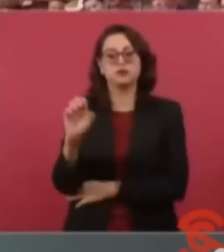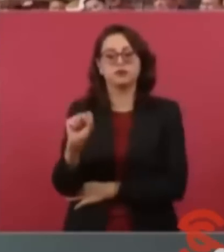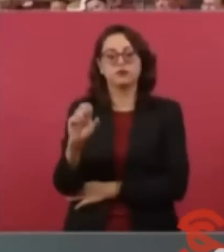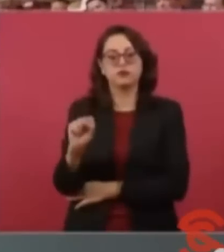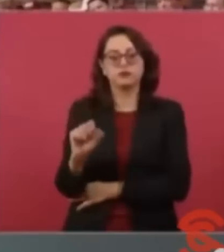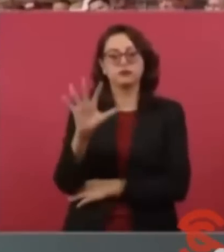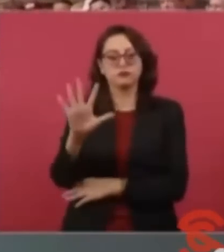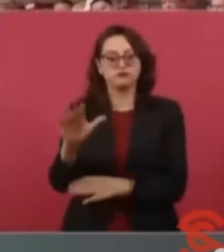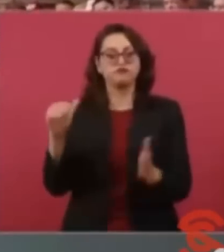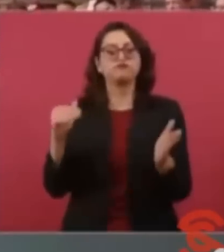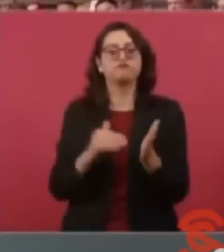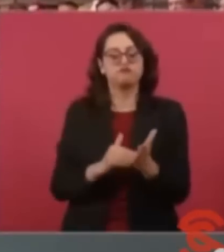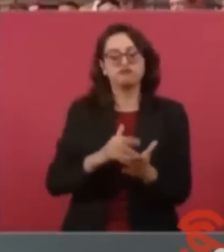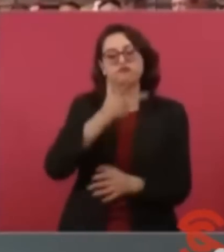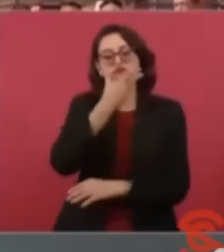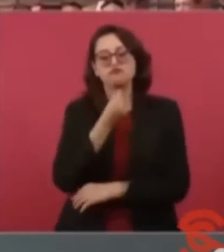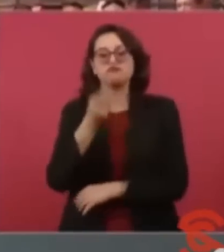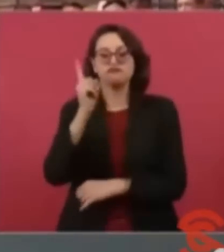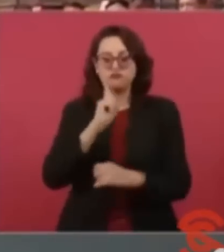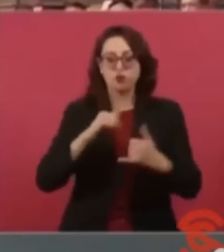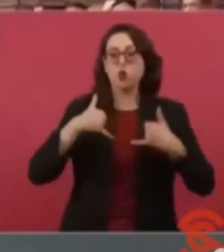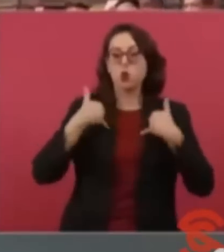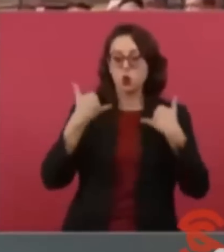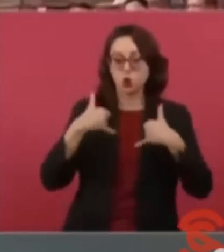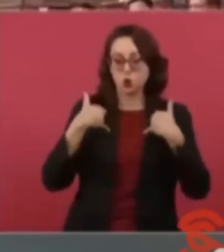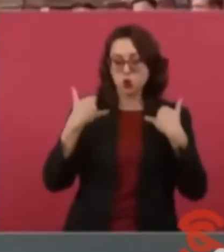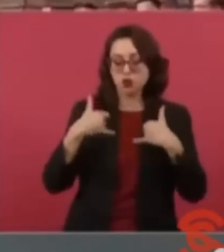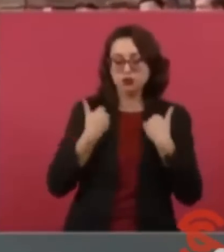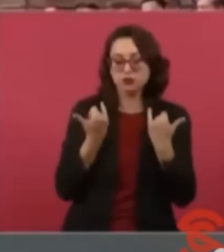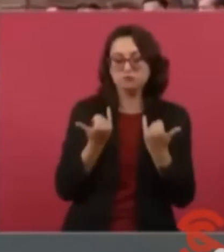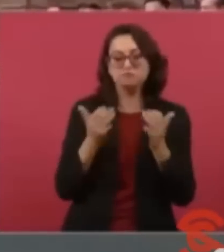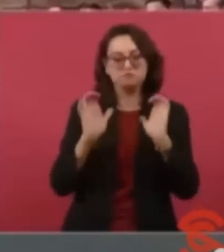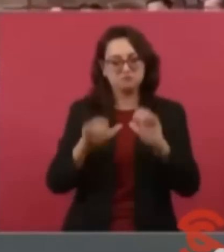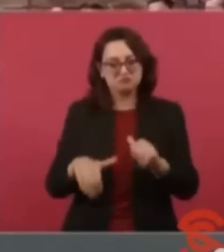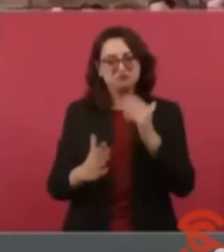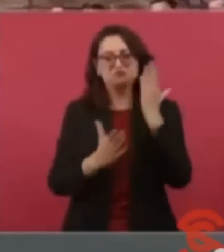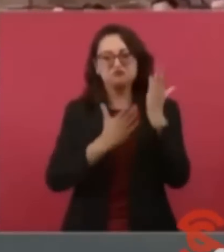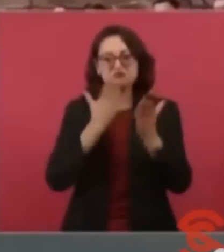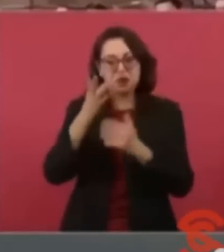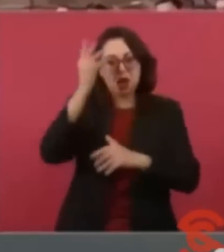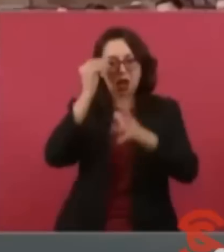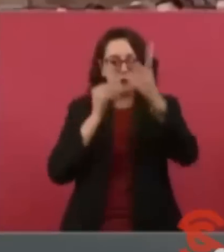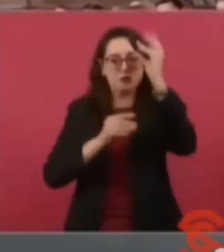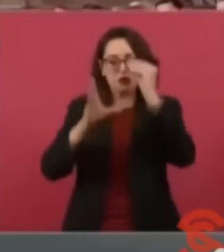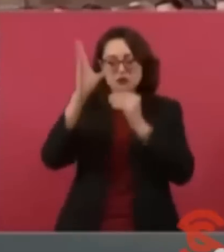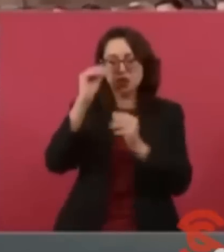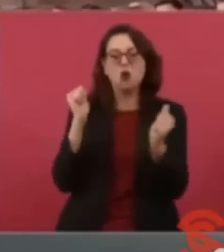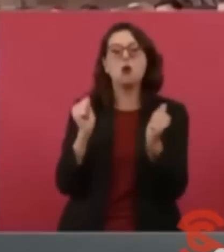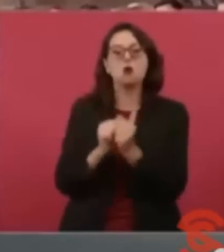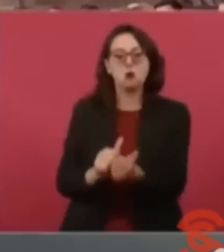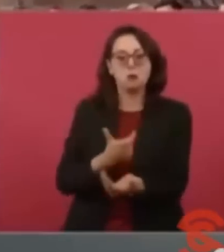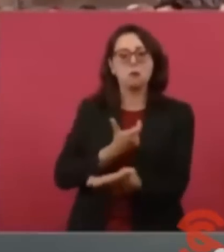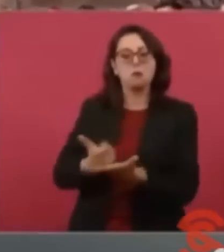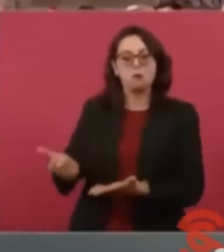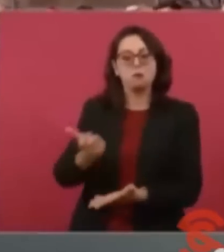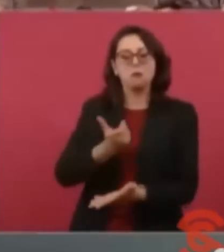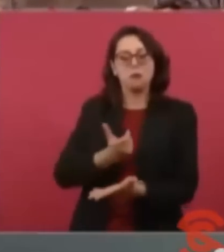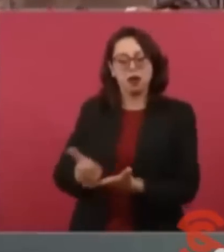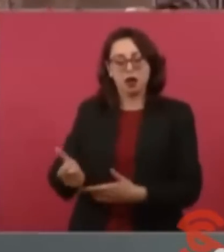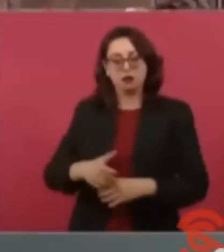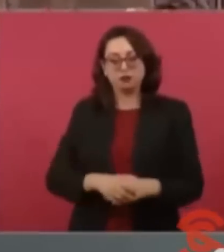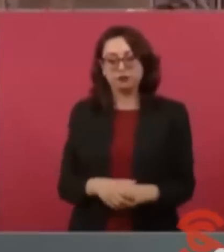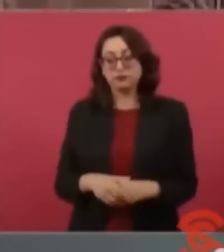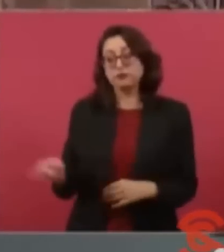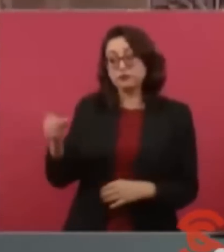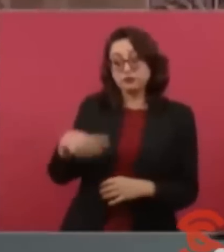2,565,000 muchachos y muchachas, de los cuales la mitad han sido contratados